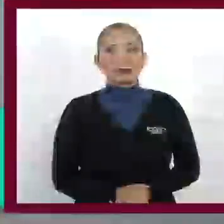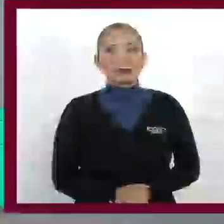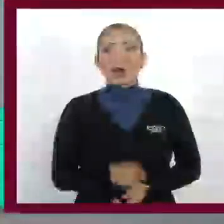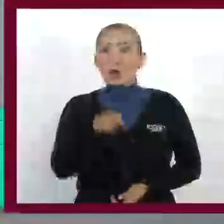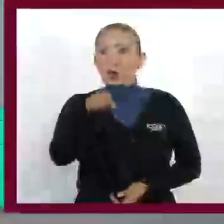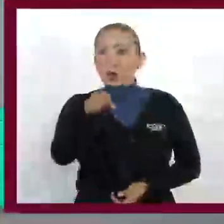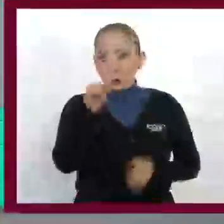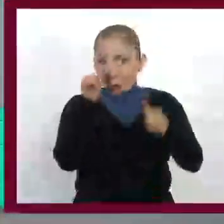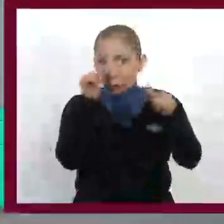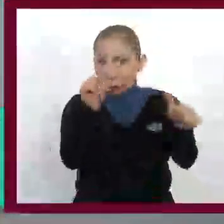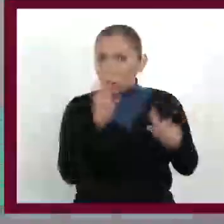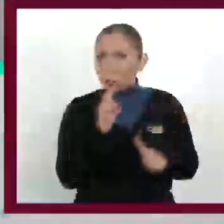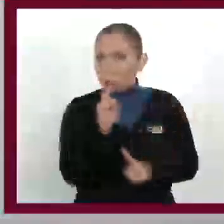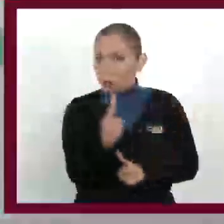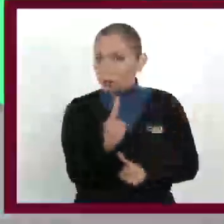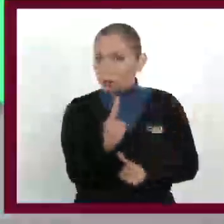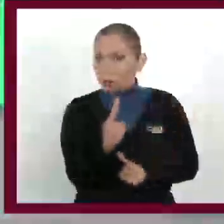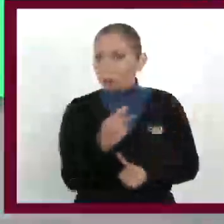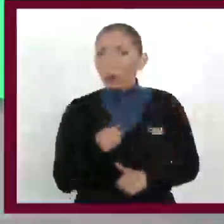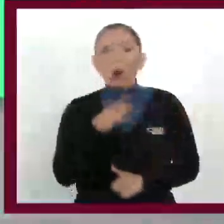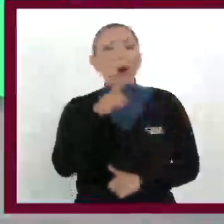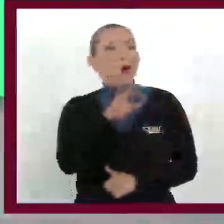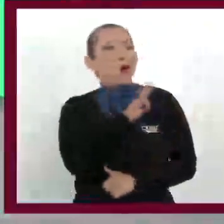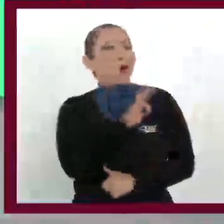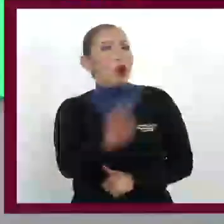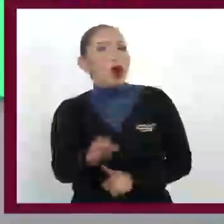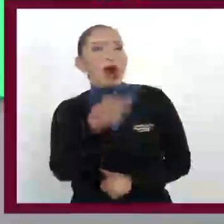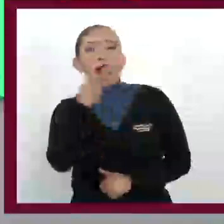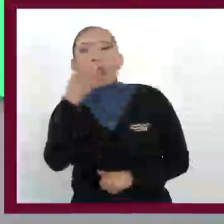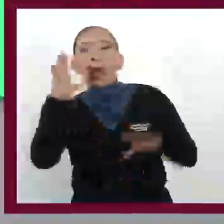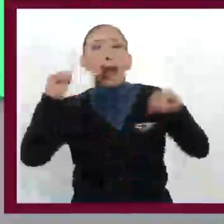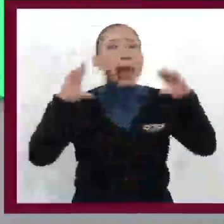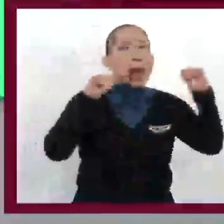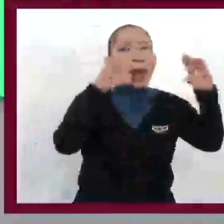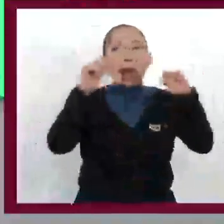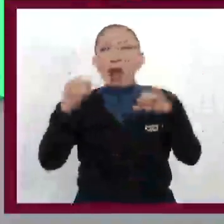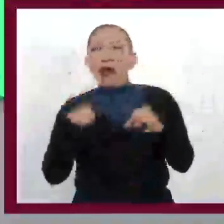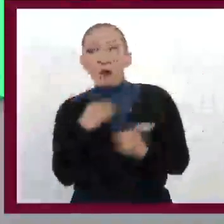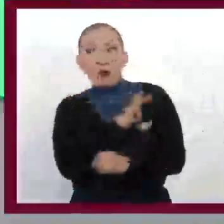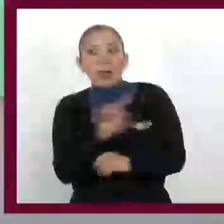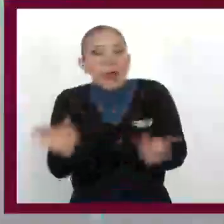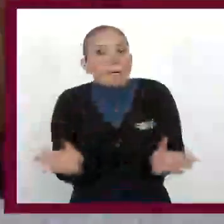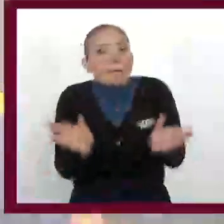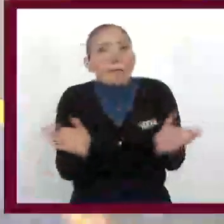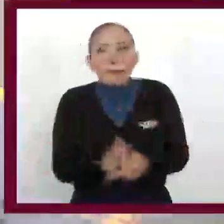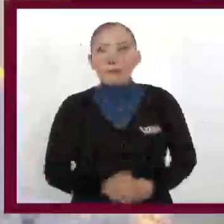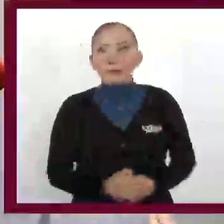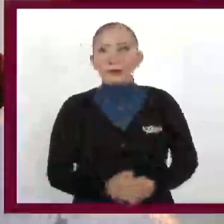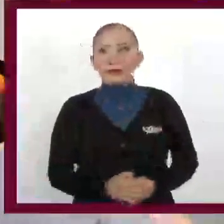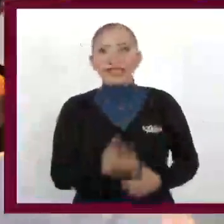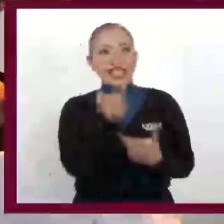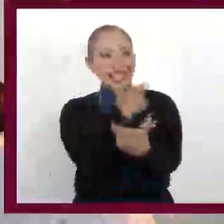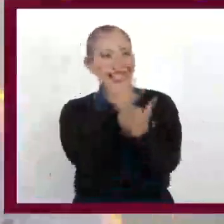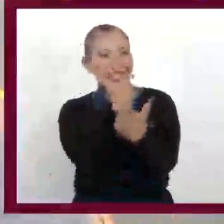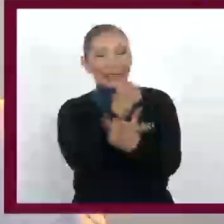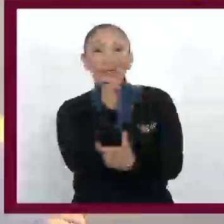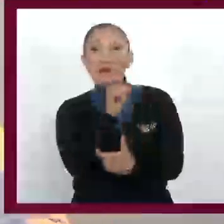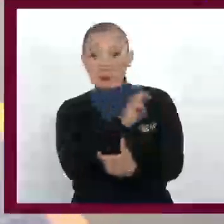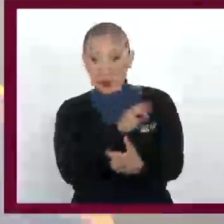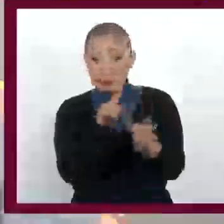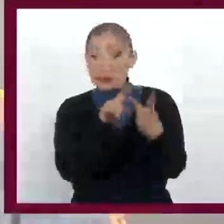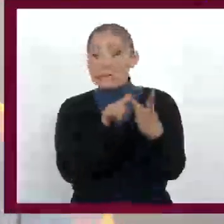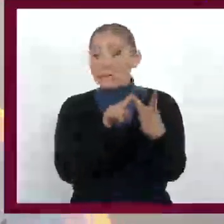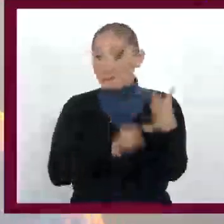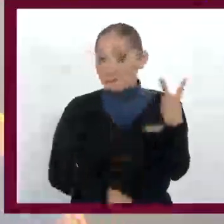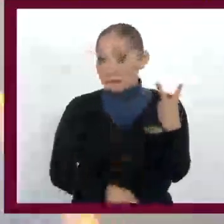¿Has puesto atención a tu voz? ¿Qué hacemos? Con la voz Y pues podemos papá dijo, hablar. no, pues vamos a tener que empujarlo, entonces pues ya. Reír.